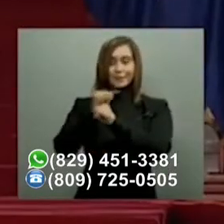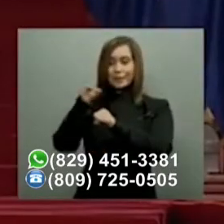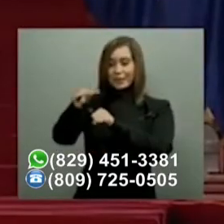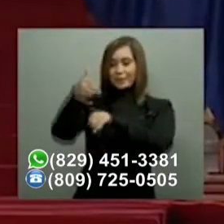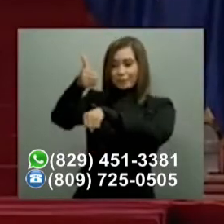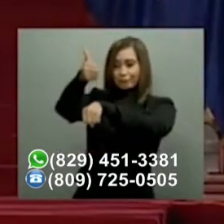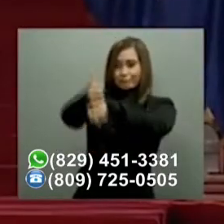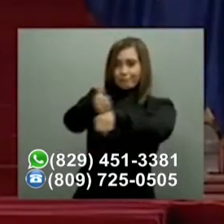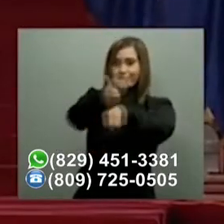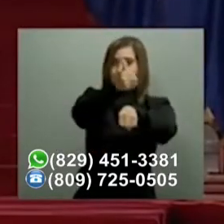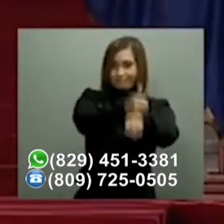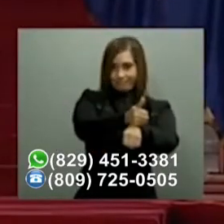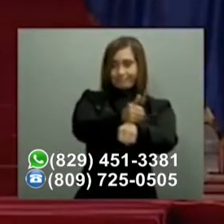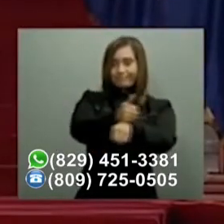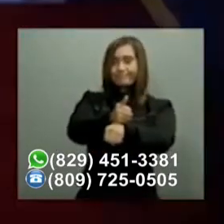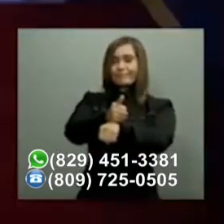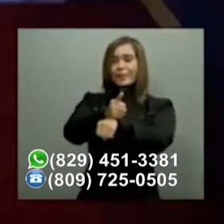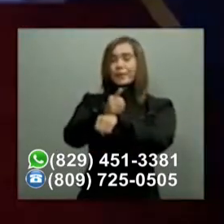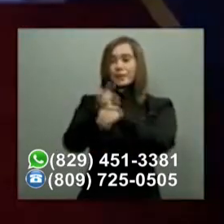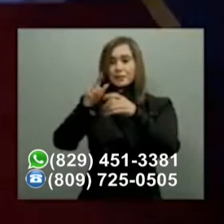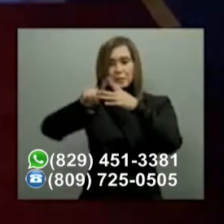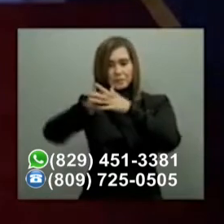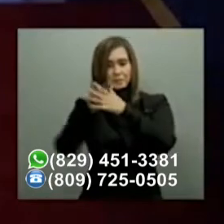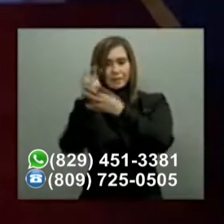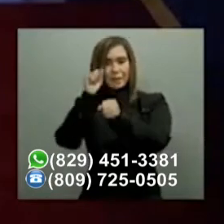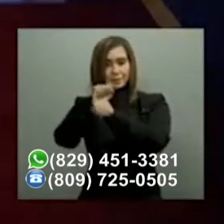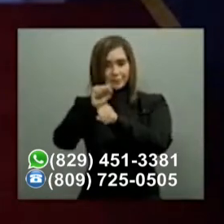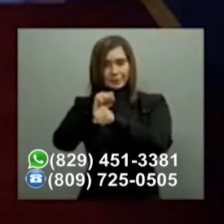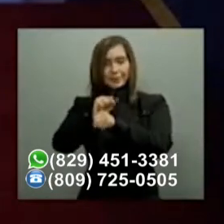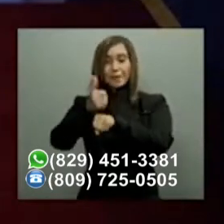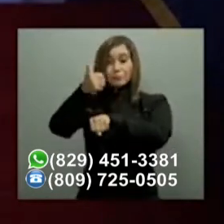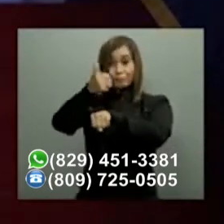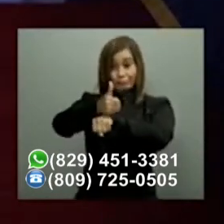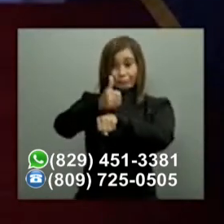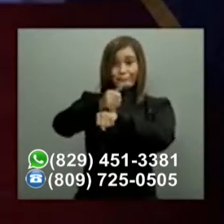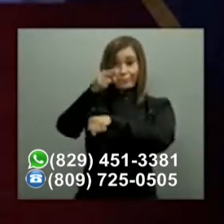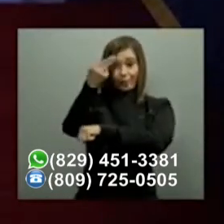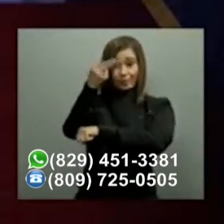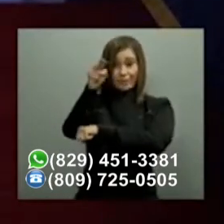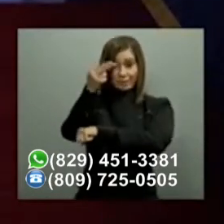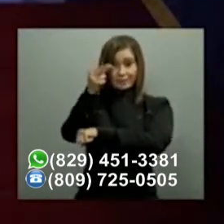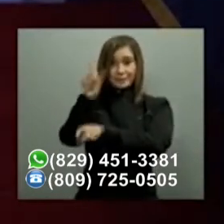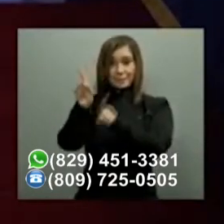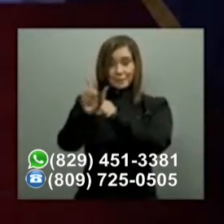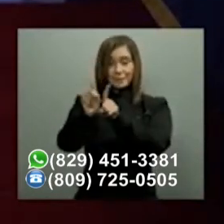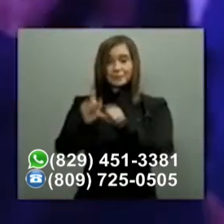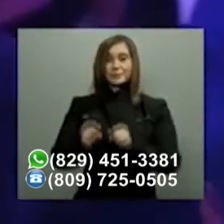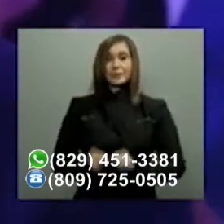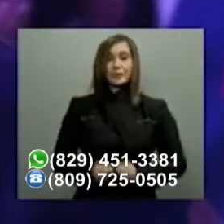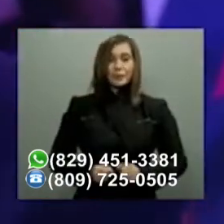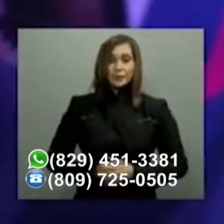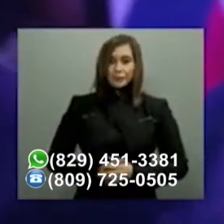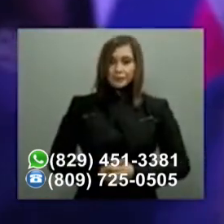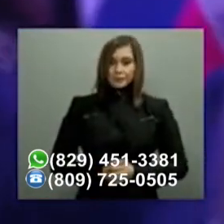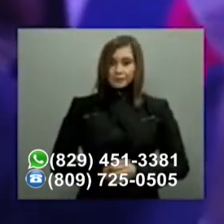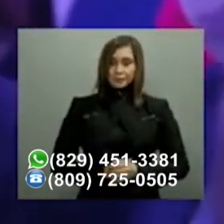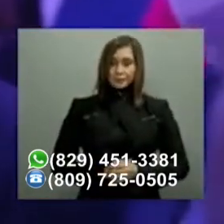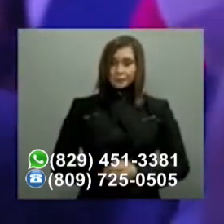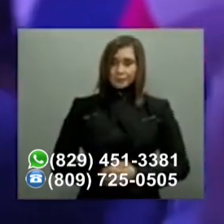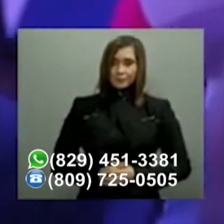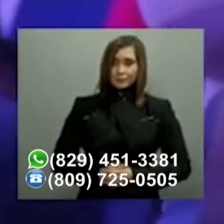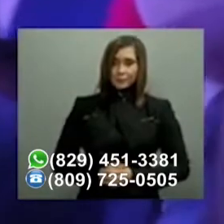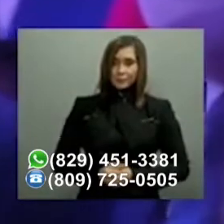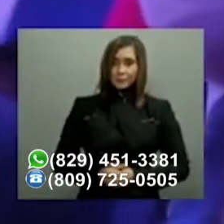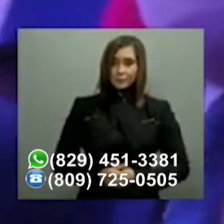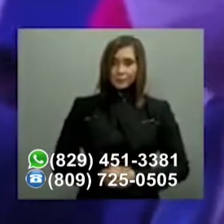república dominicana así que s a ese es el eje el evento no es